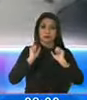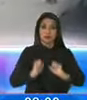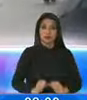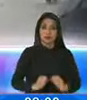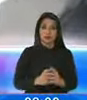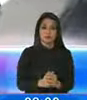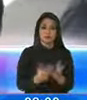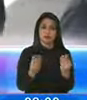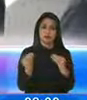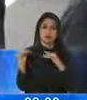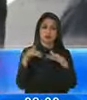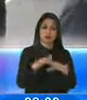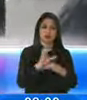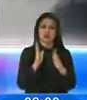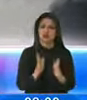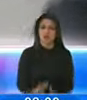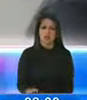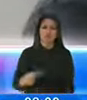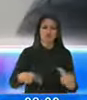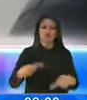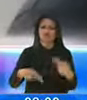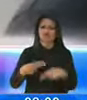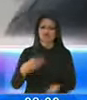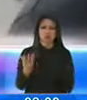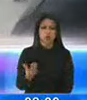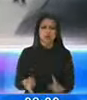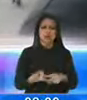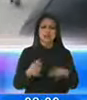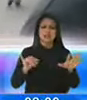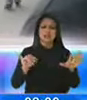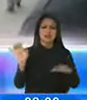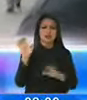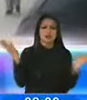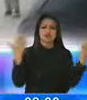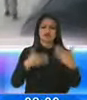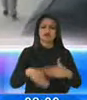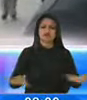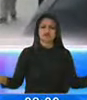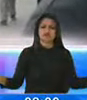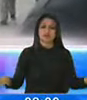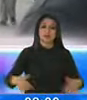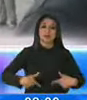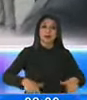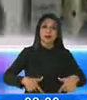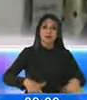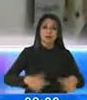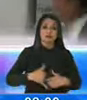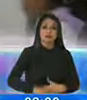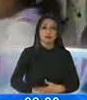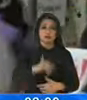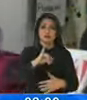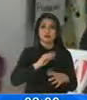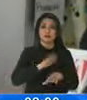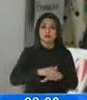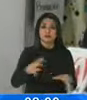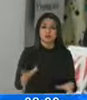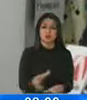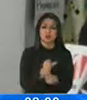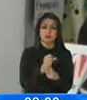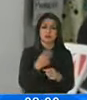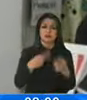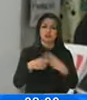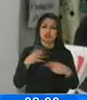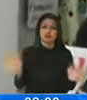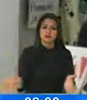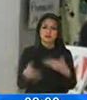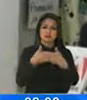viene bastante, en comercio muy poco. Muy poquito, hasta el 6 de enero, después ya se termina ya carnavales, ya sigue todo normal. Por seguridad cierra sus negocios